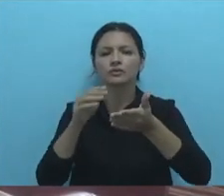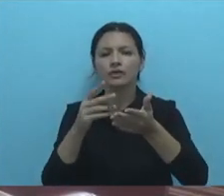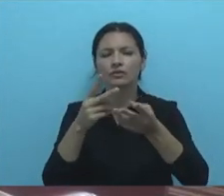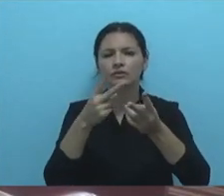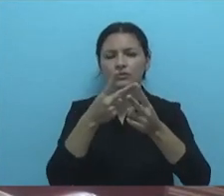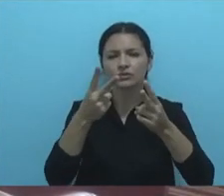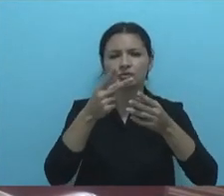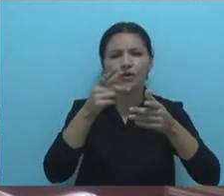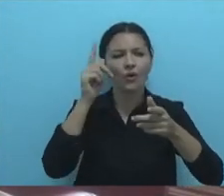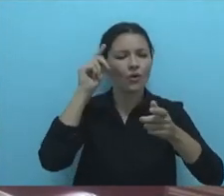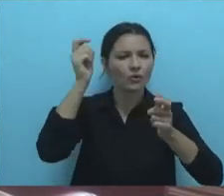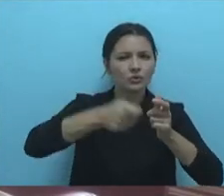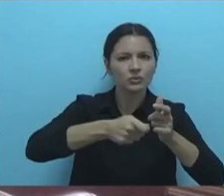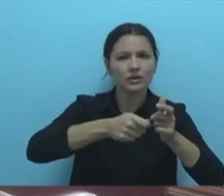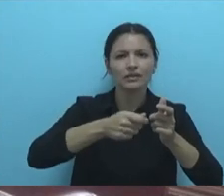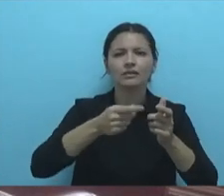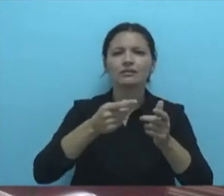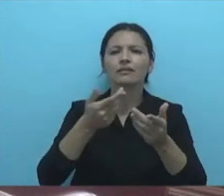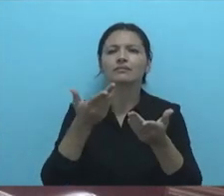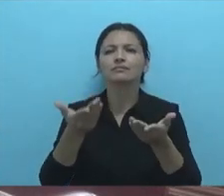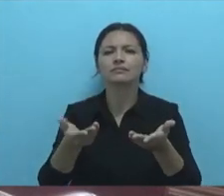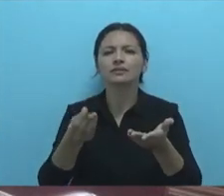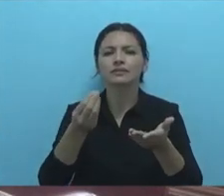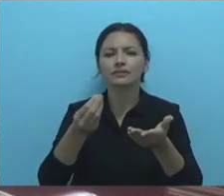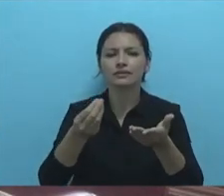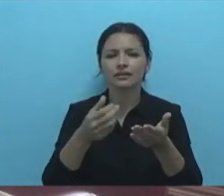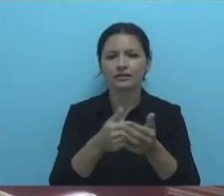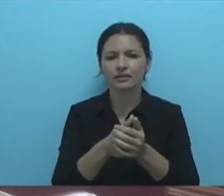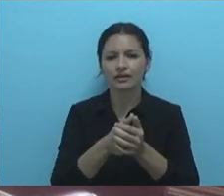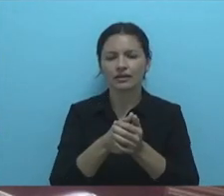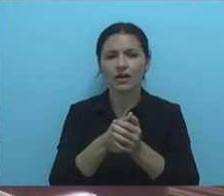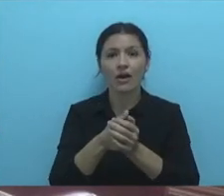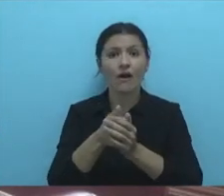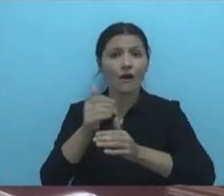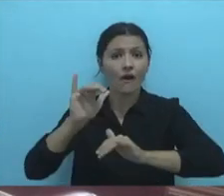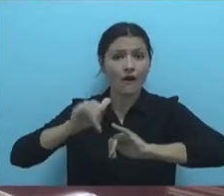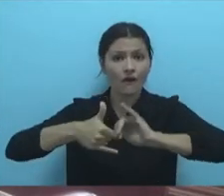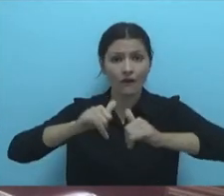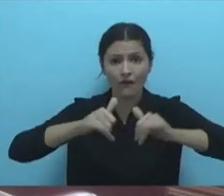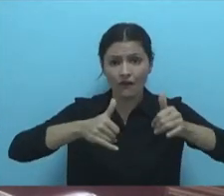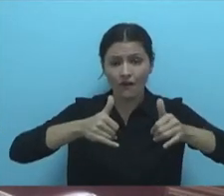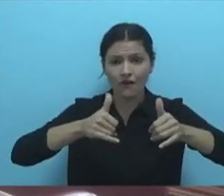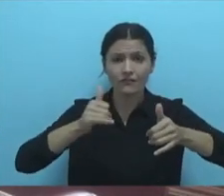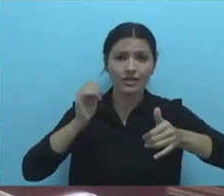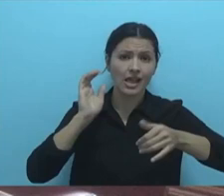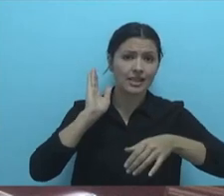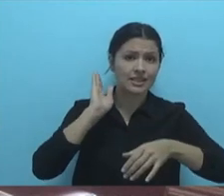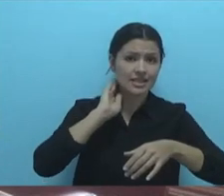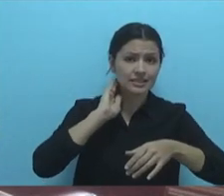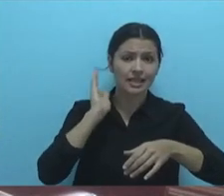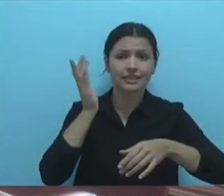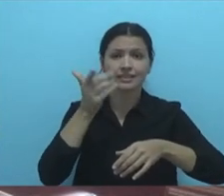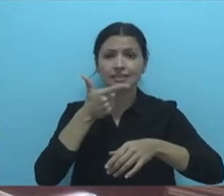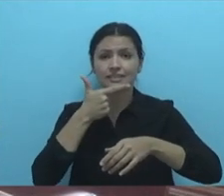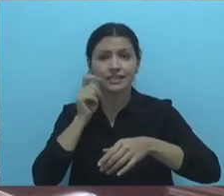dos con jueces resolvieron que estaban habilitados los jóvenes de 16 y 17 años para votar